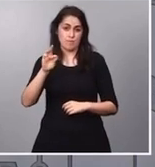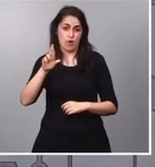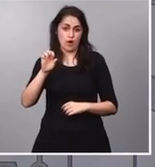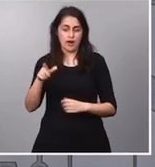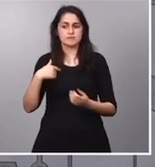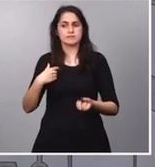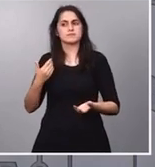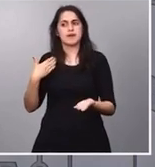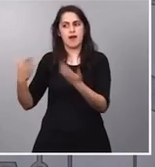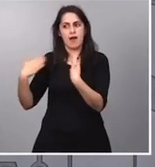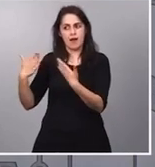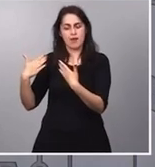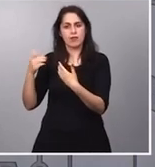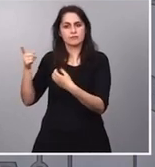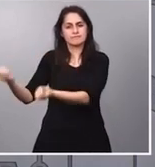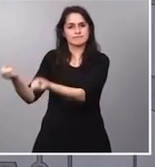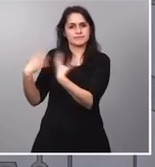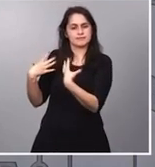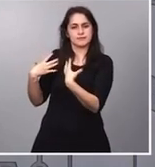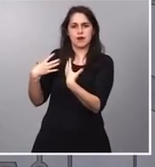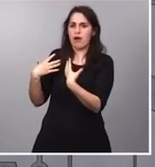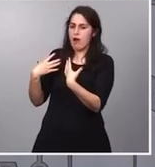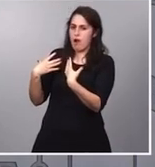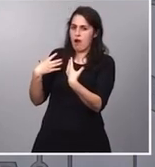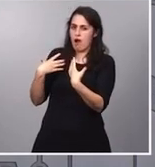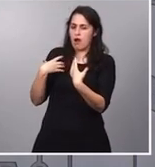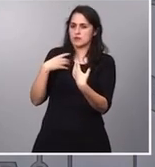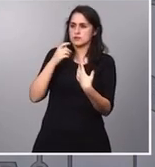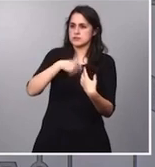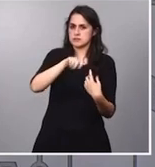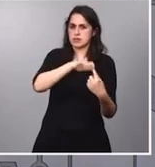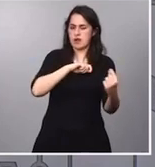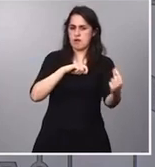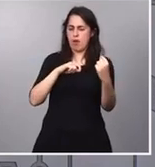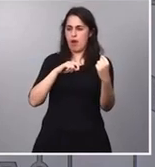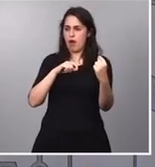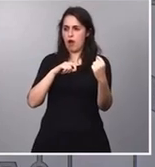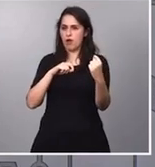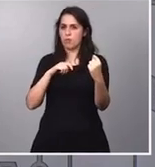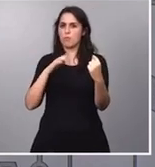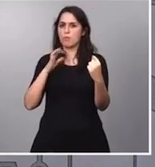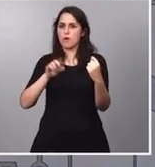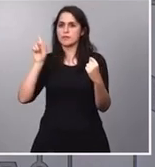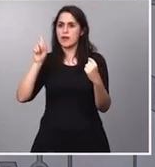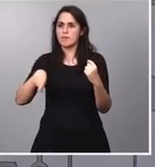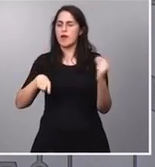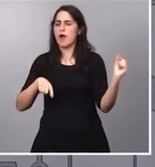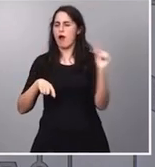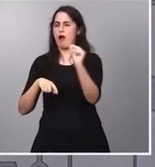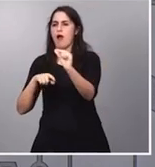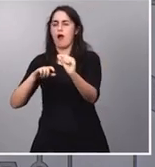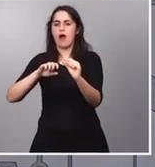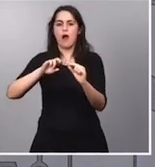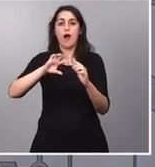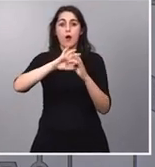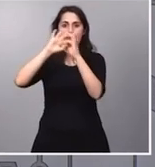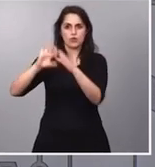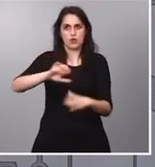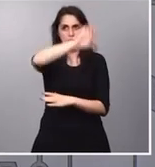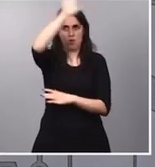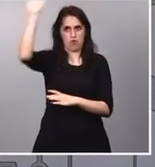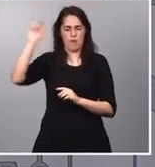traslada que considera que un ataque de este calibre a un estado miembro es también un ataque al conjunto de la Unión Europea